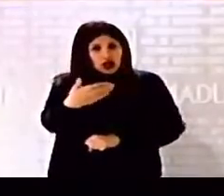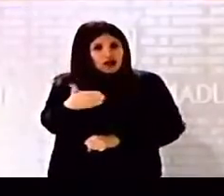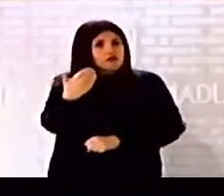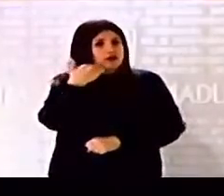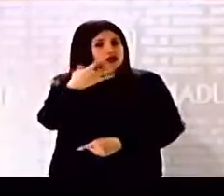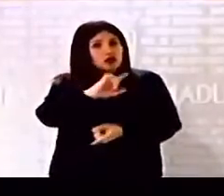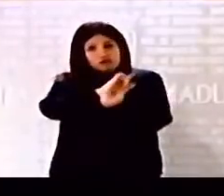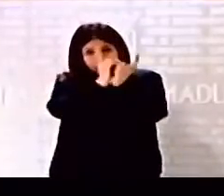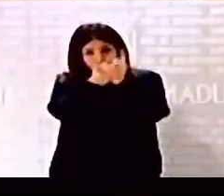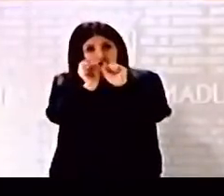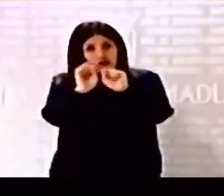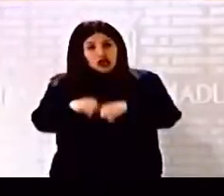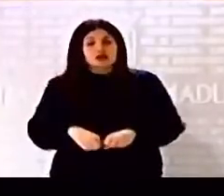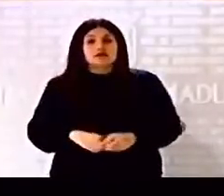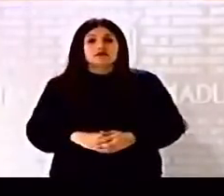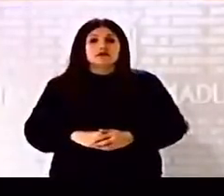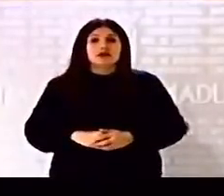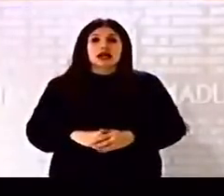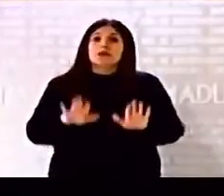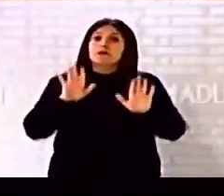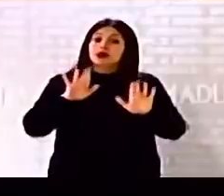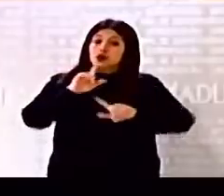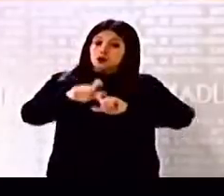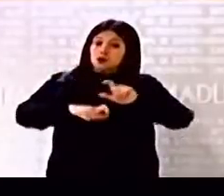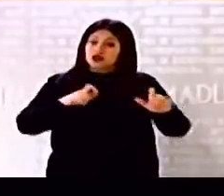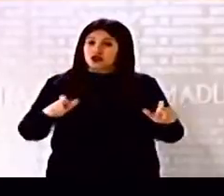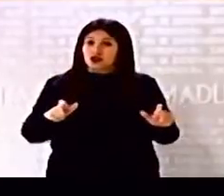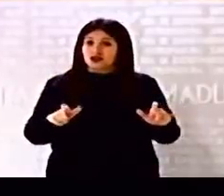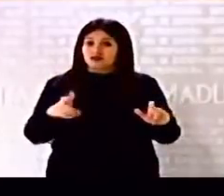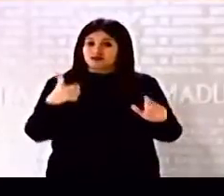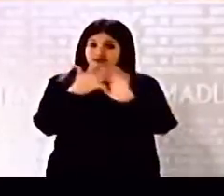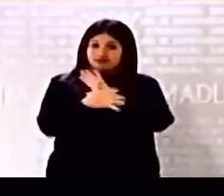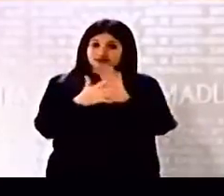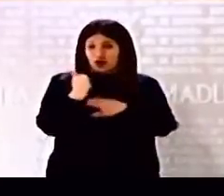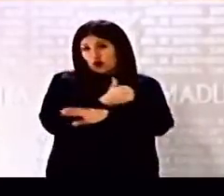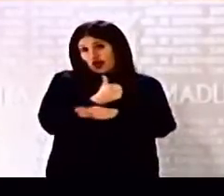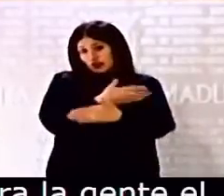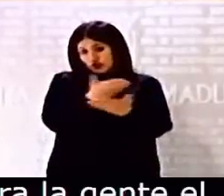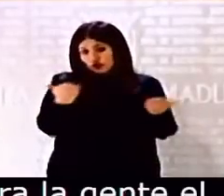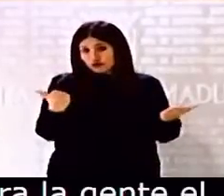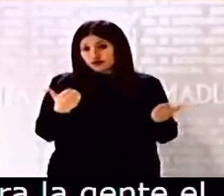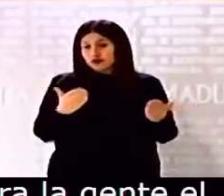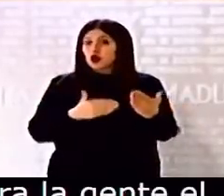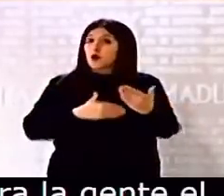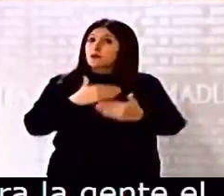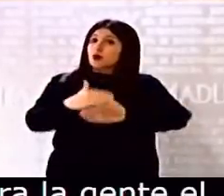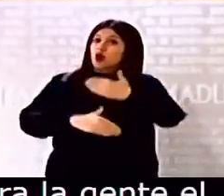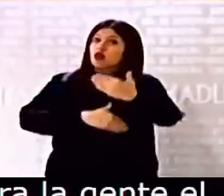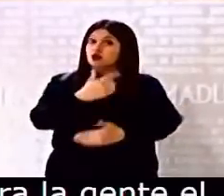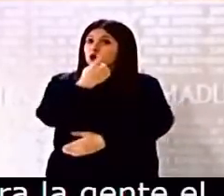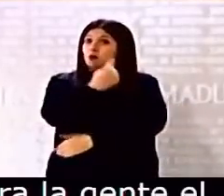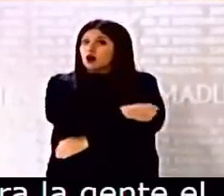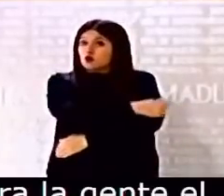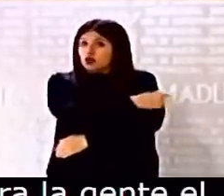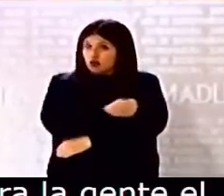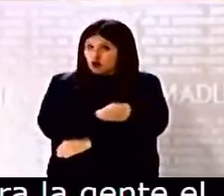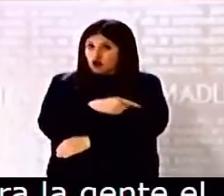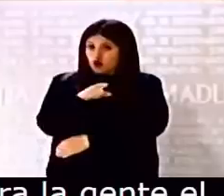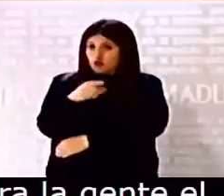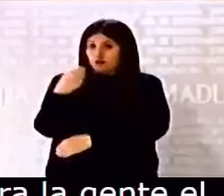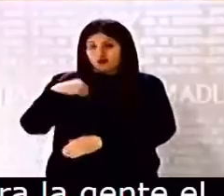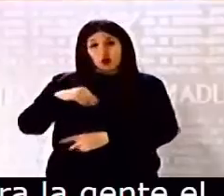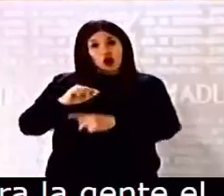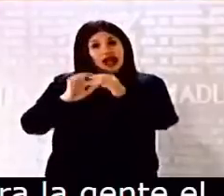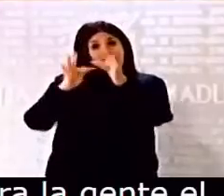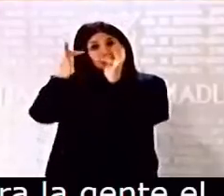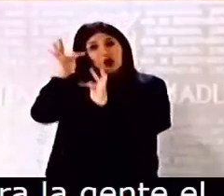Pero para la gente, el proceso de vacunación, frente a lo que decía la encuesta del CIS de hace solo unos